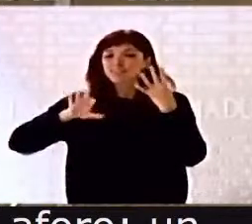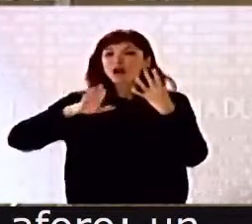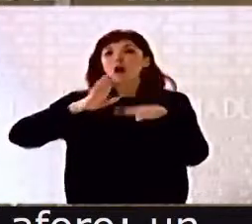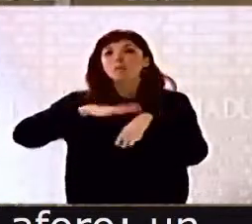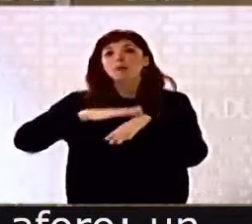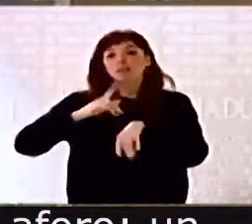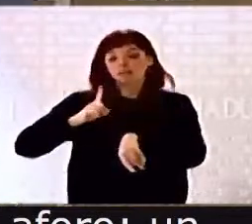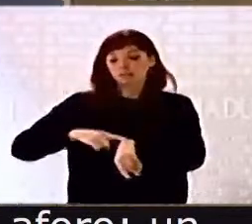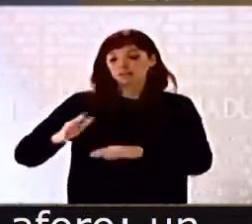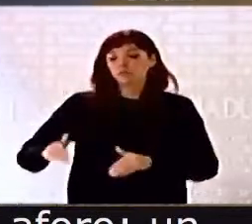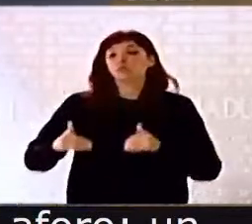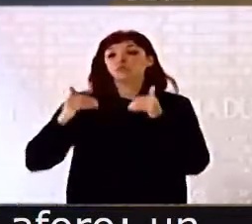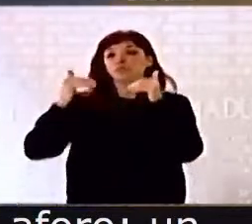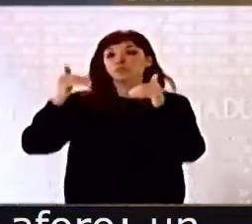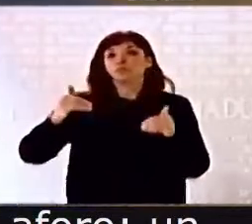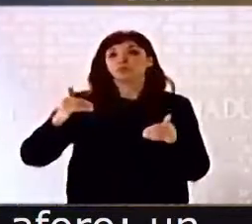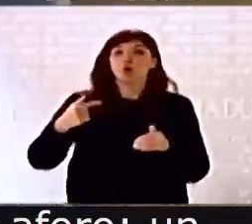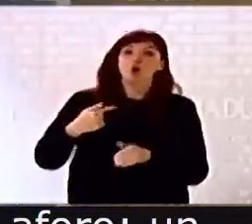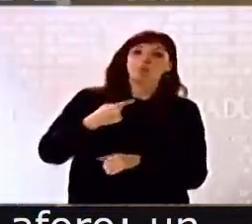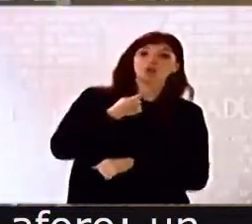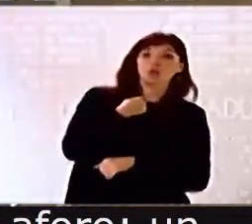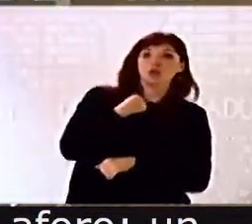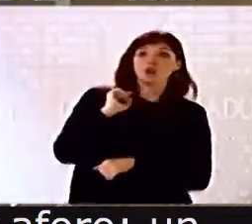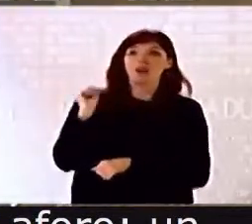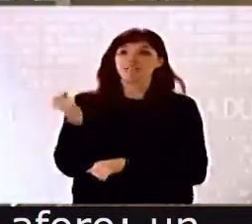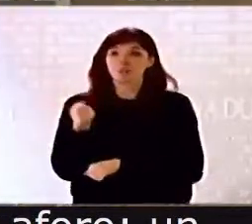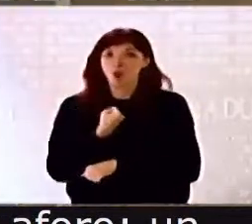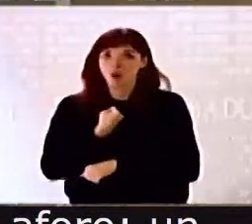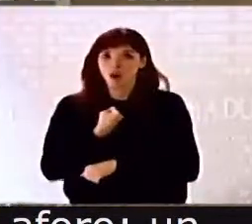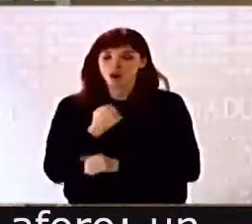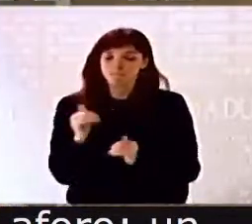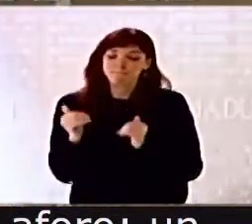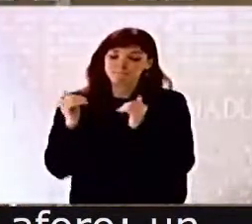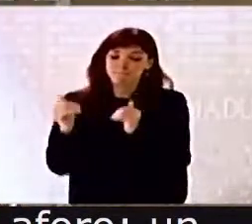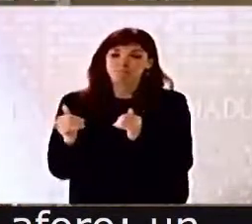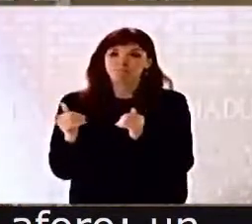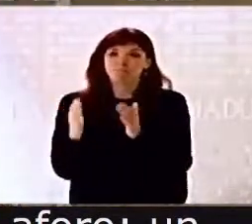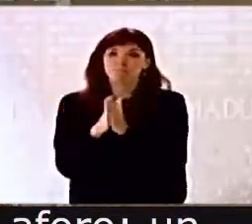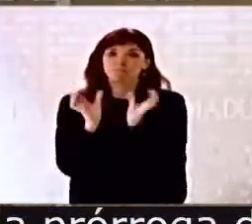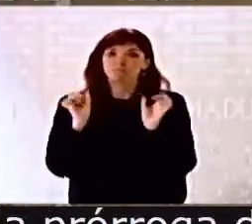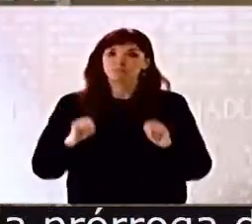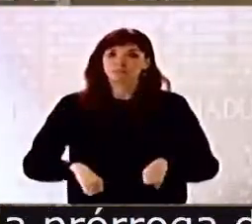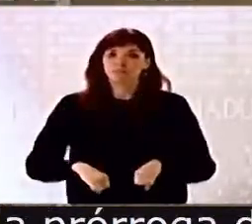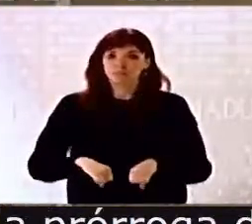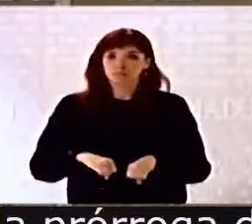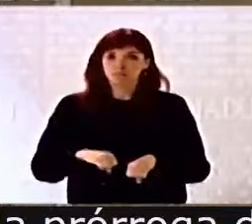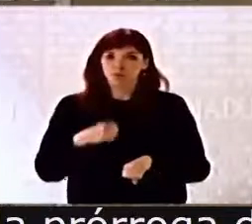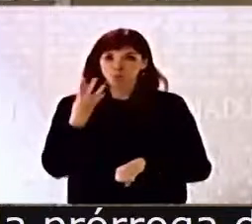prórroga que se hace de Montijo y de Navalmoral de la Mata. Serían 4 acuerdos.